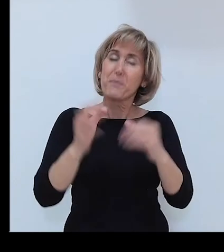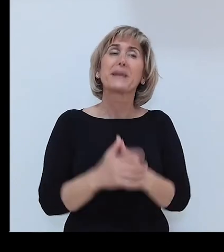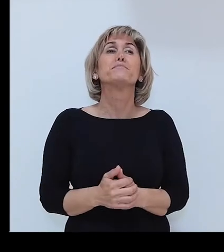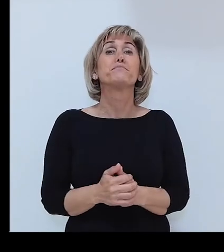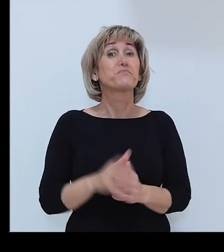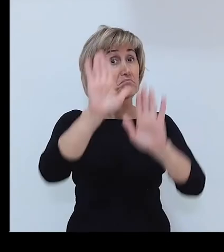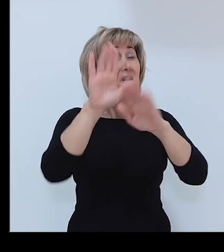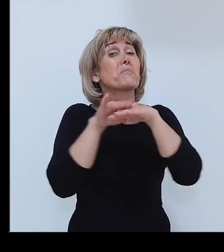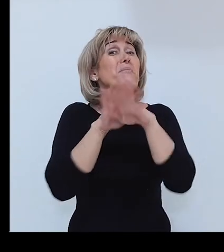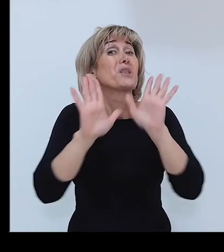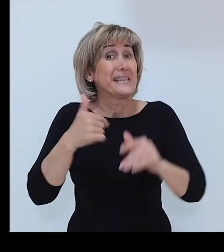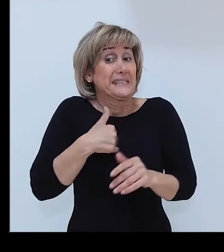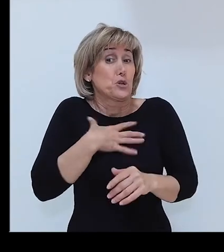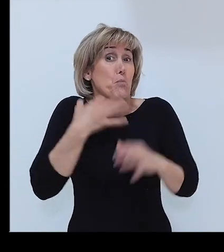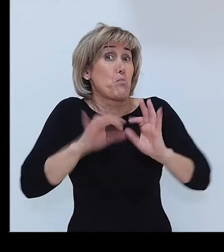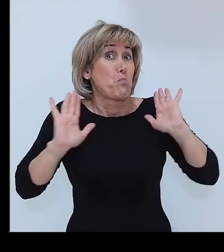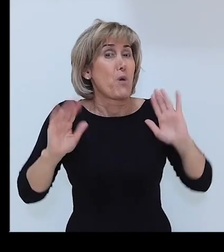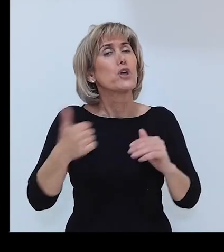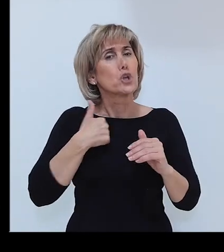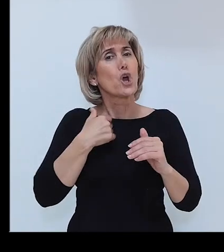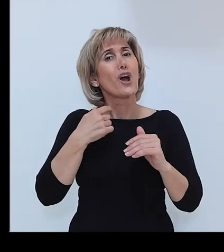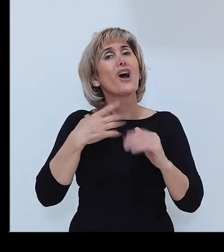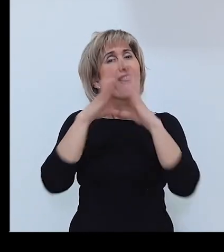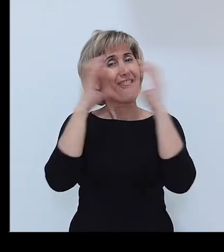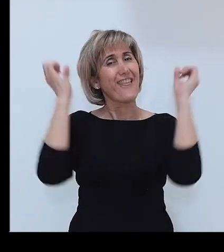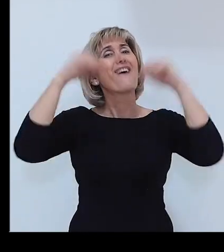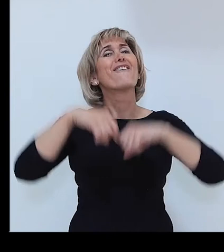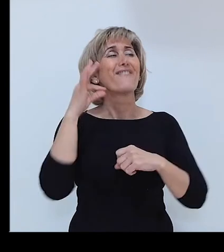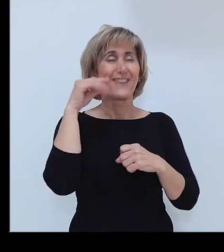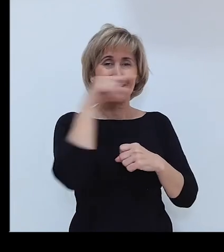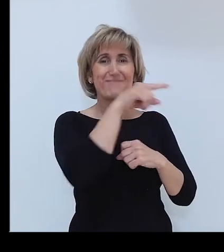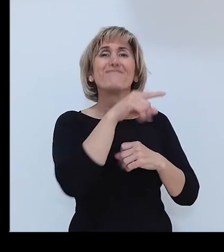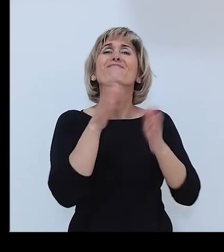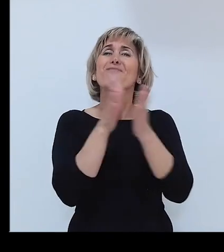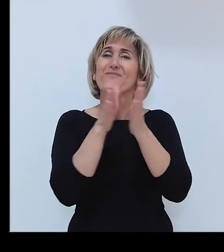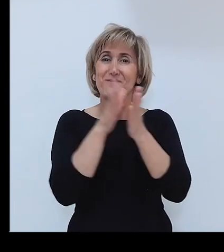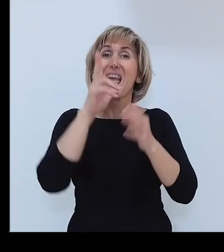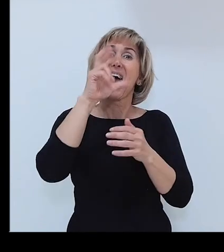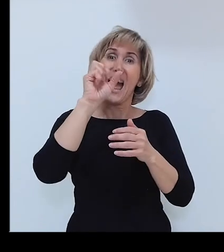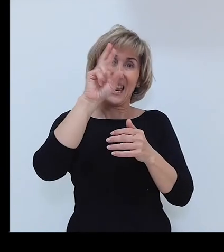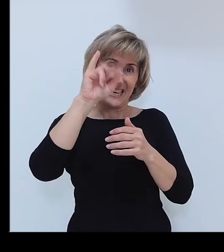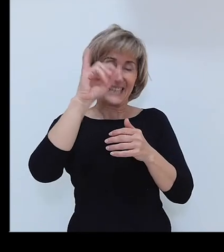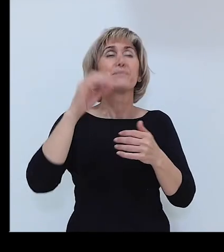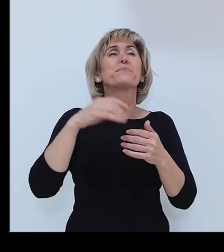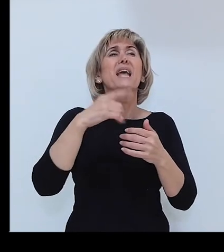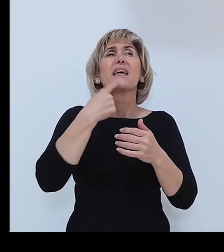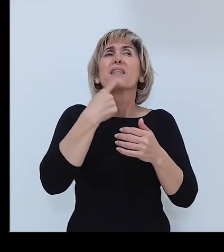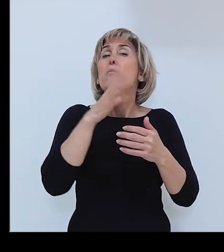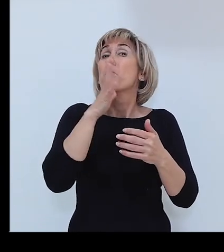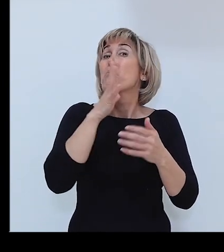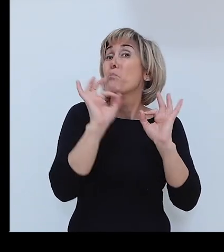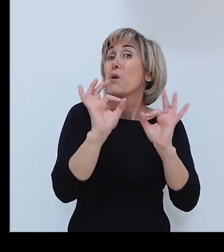Claro, yo si Qué me bien, permiten, pues. estoy completamente de acuerdo con lo que dices, Carmen. Porque